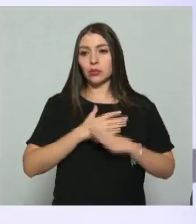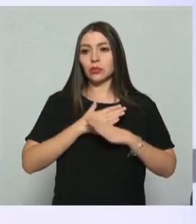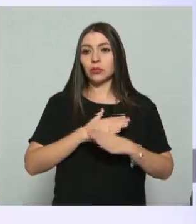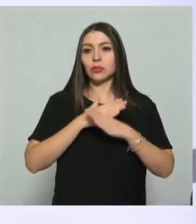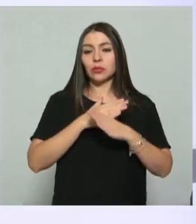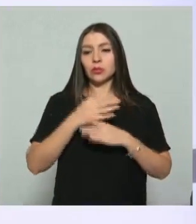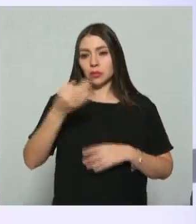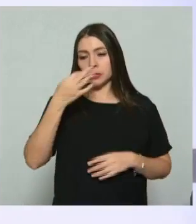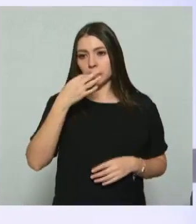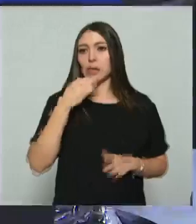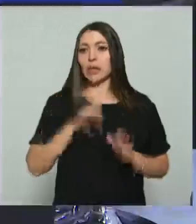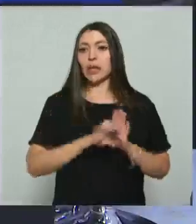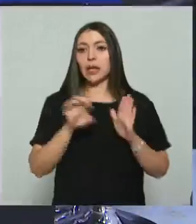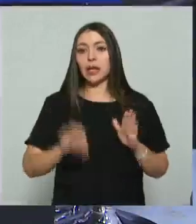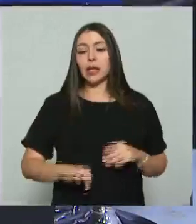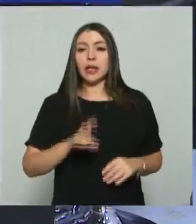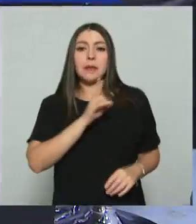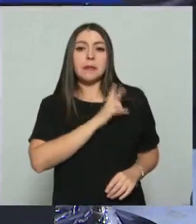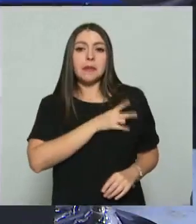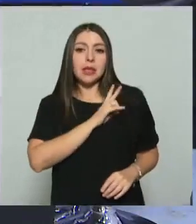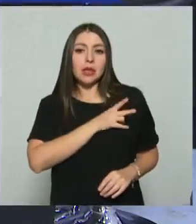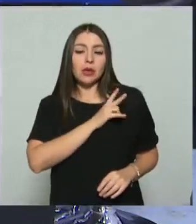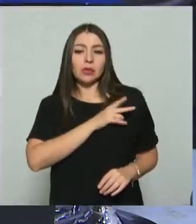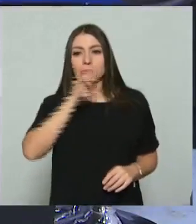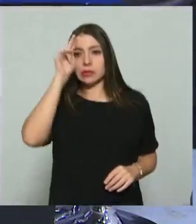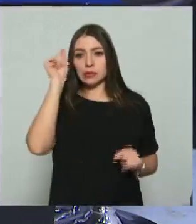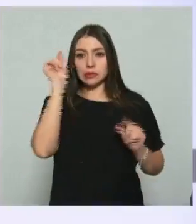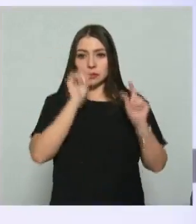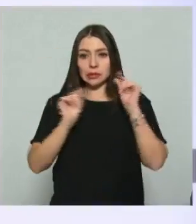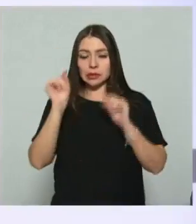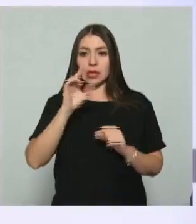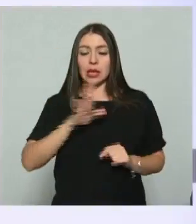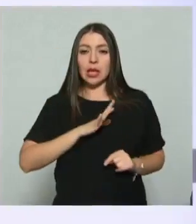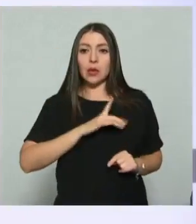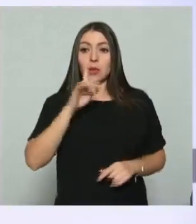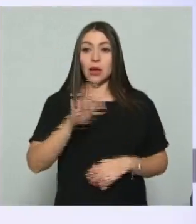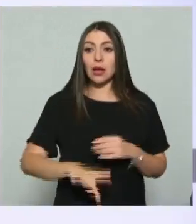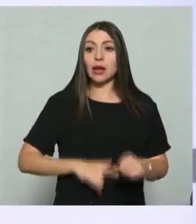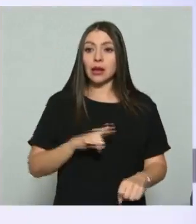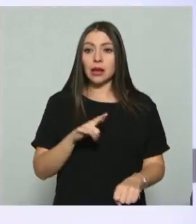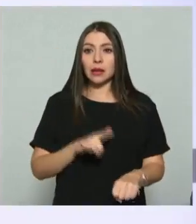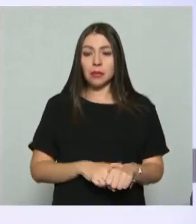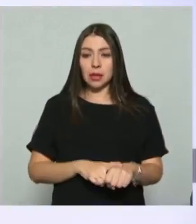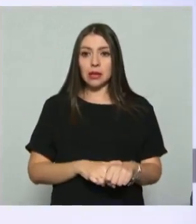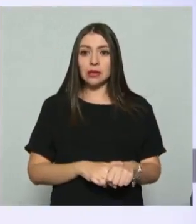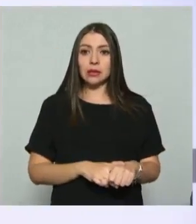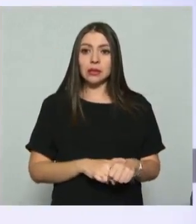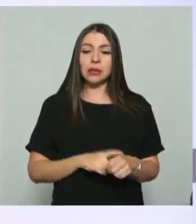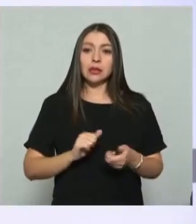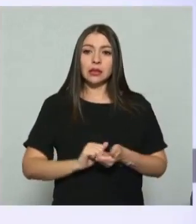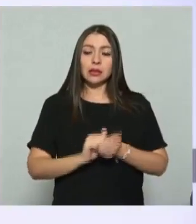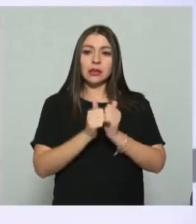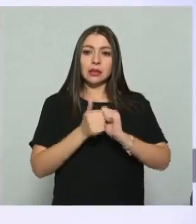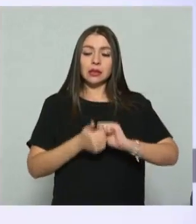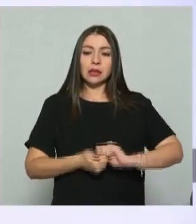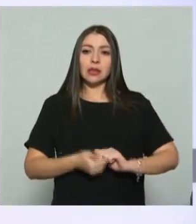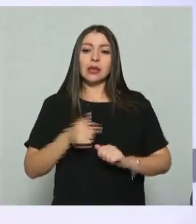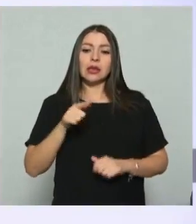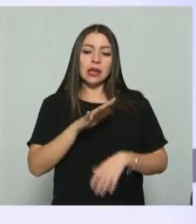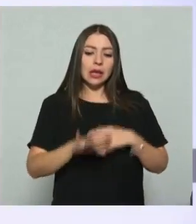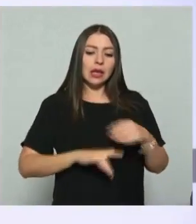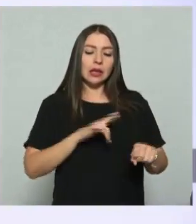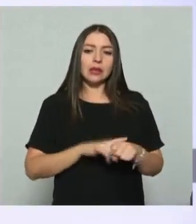Cuando un virus, una bacteria, llega a un animal, ¿no? Donde que recibió antibióticos, el animal ya